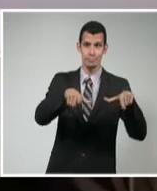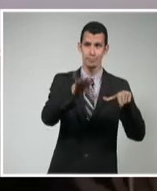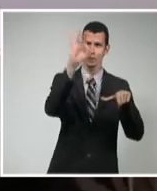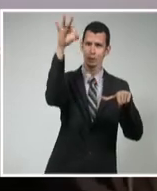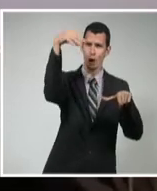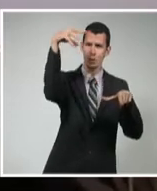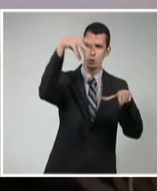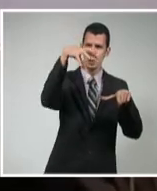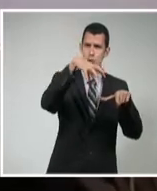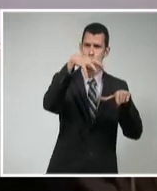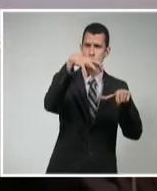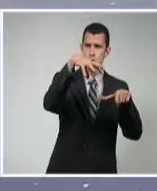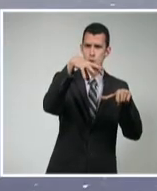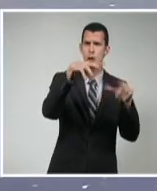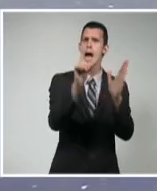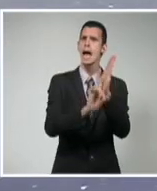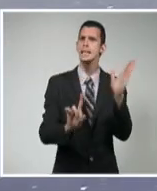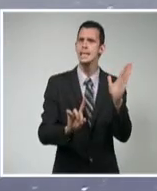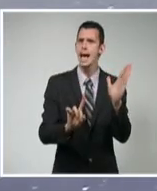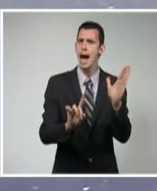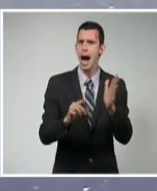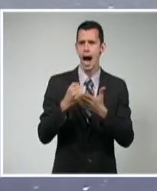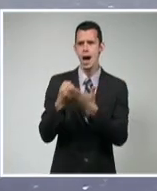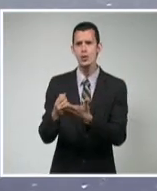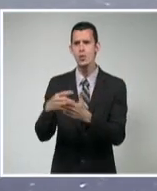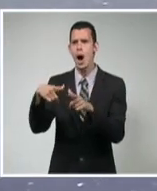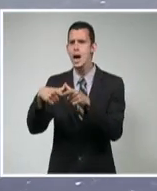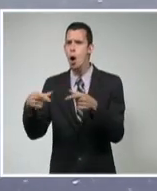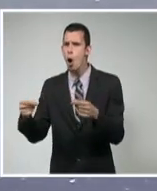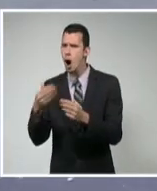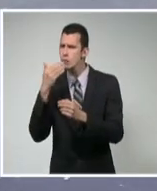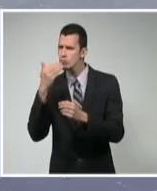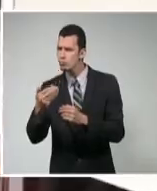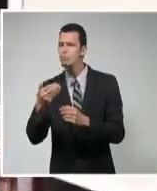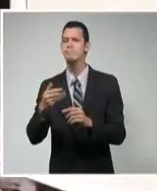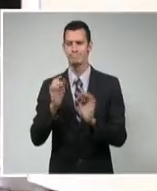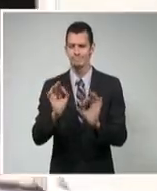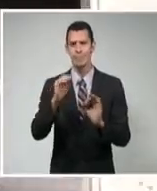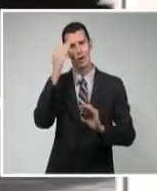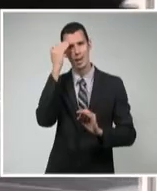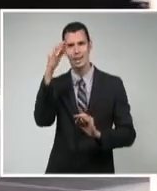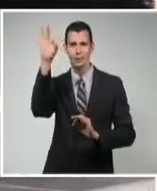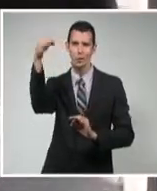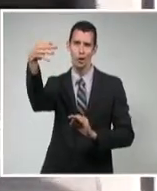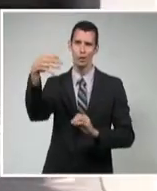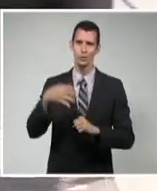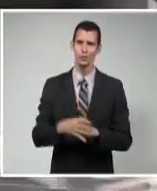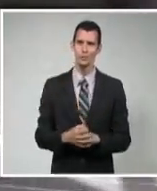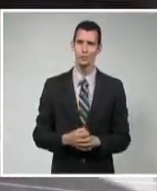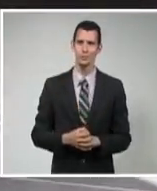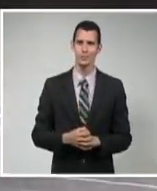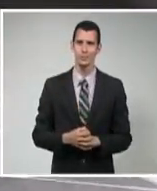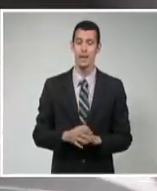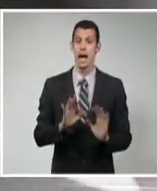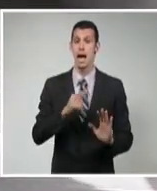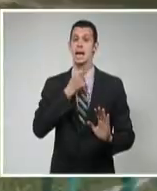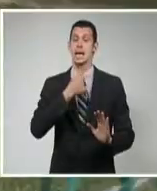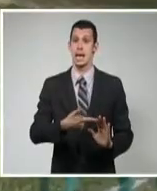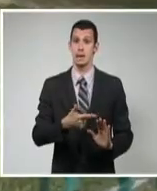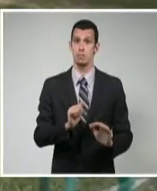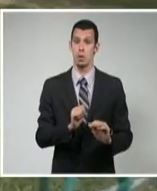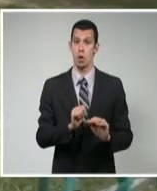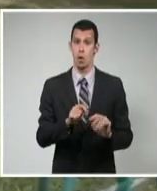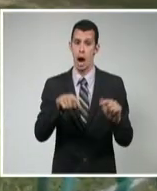y 308 toneladas de diesel esos paneles solares en tiempos de no cosecha aportan unos